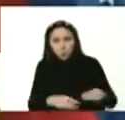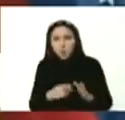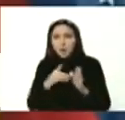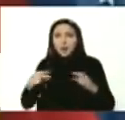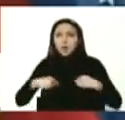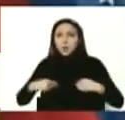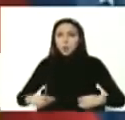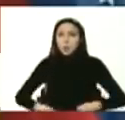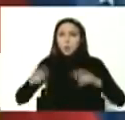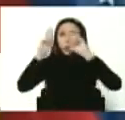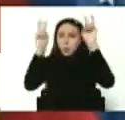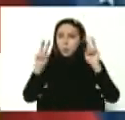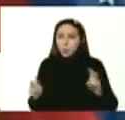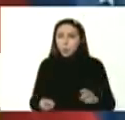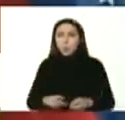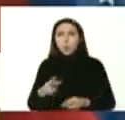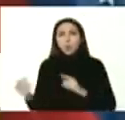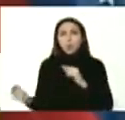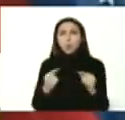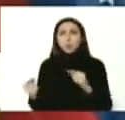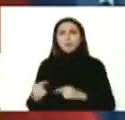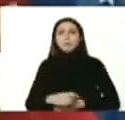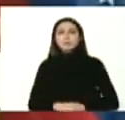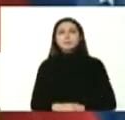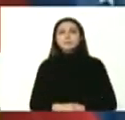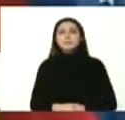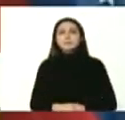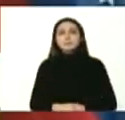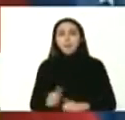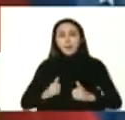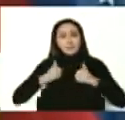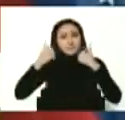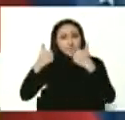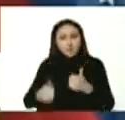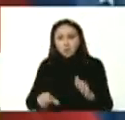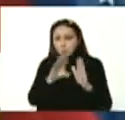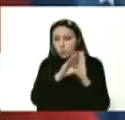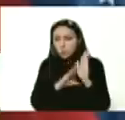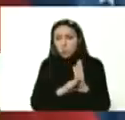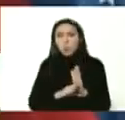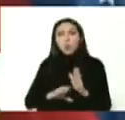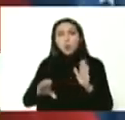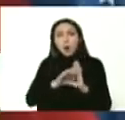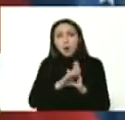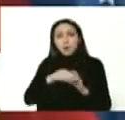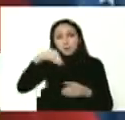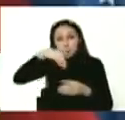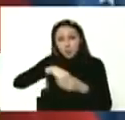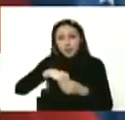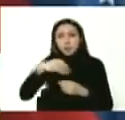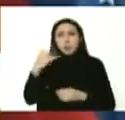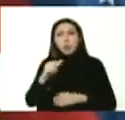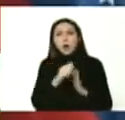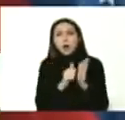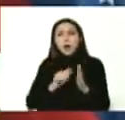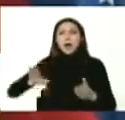donde demostramos que desde el preámbulo, pasando por todos los títulos y capítulos de la Constitución